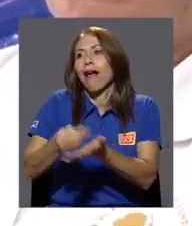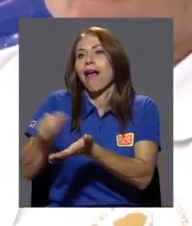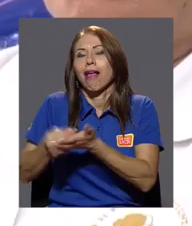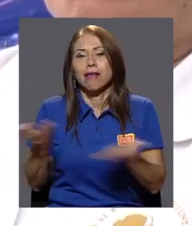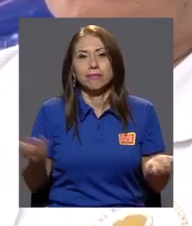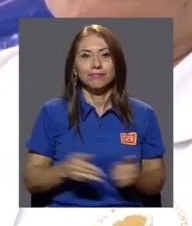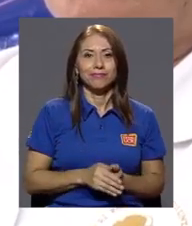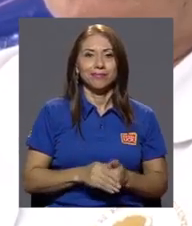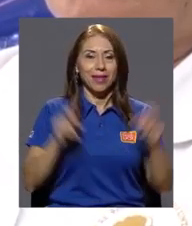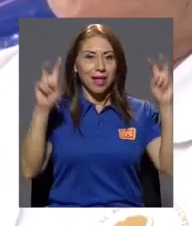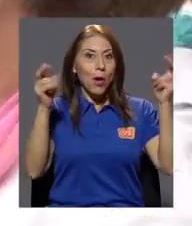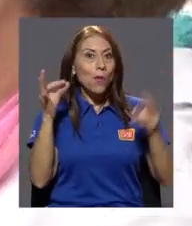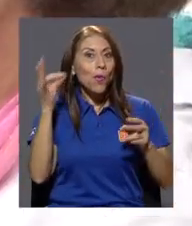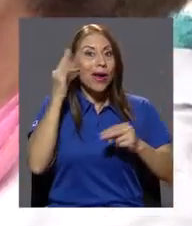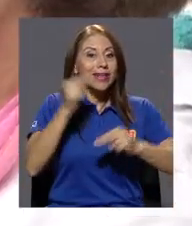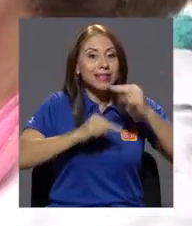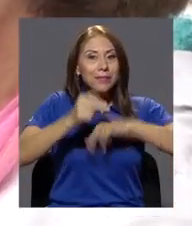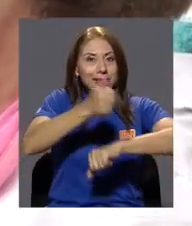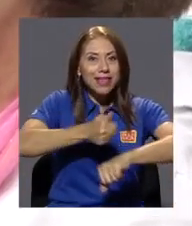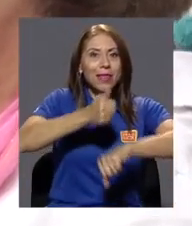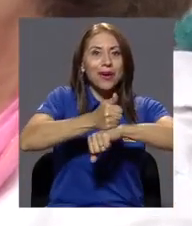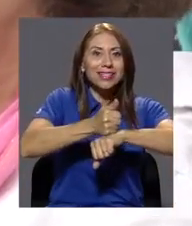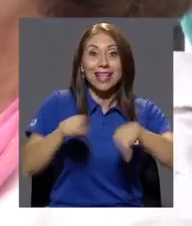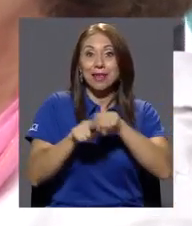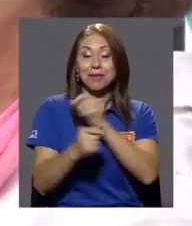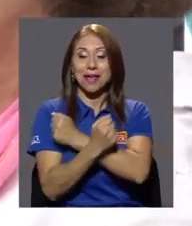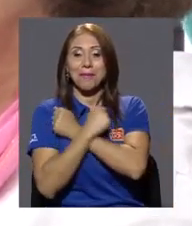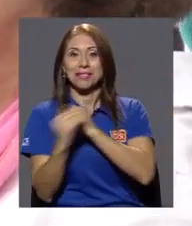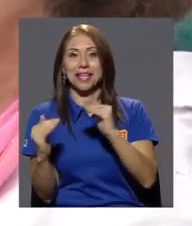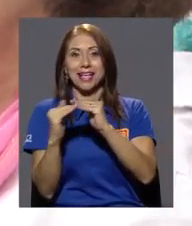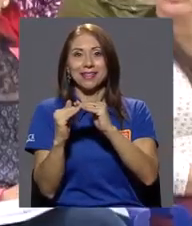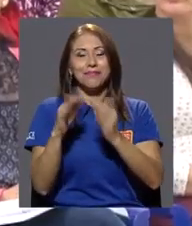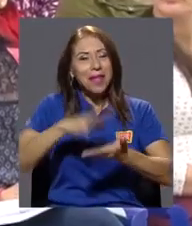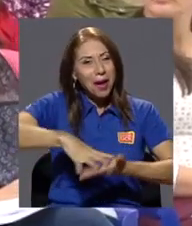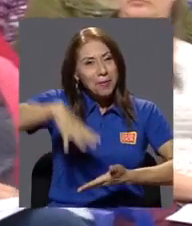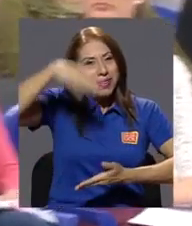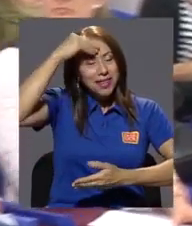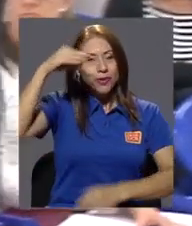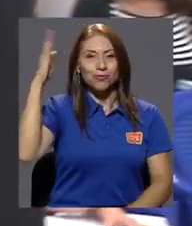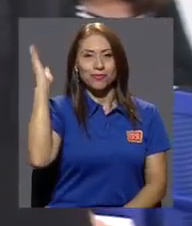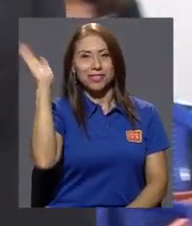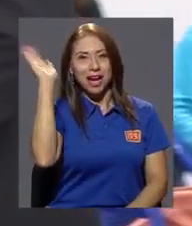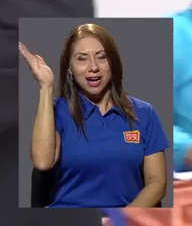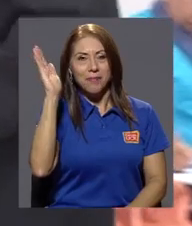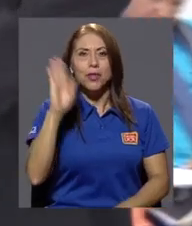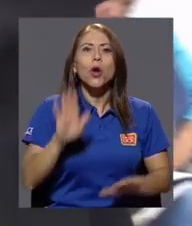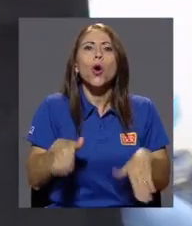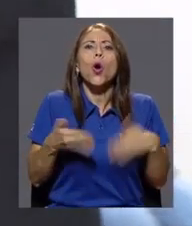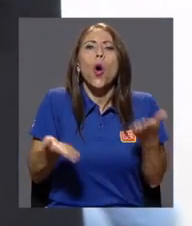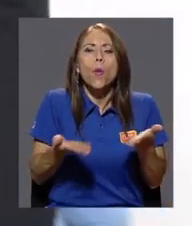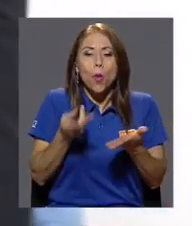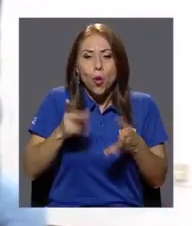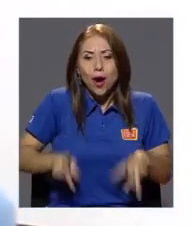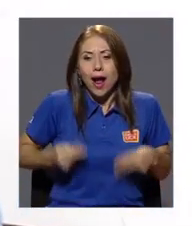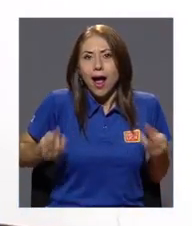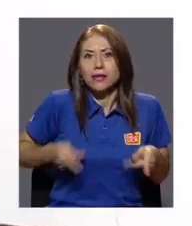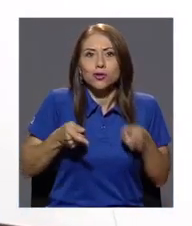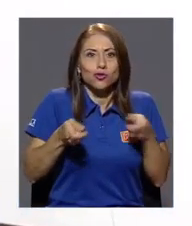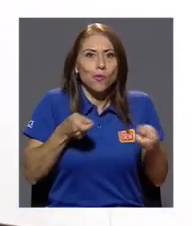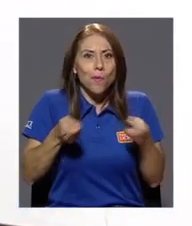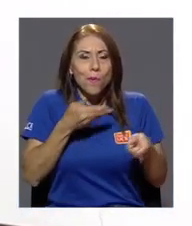ejemplo. Mujeres emprendedoras y amas de casa aprendieron en una charla bastante amena cómo manejar mejor sus